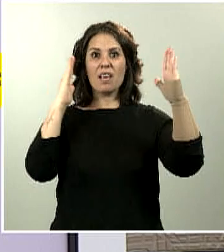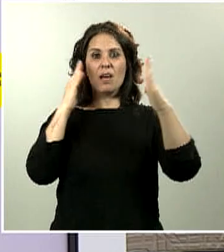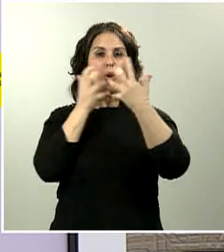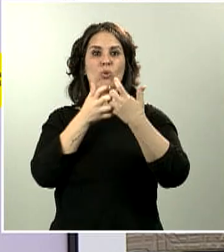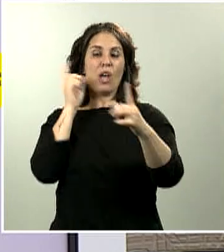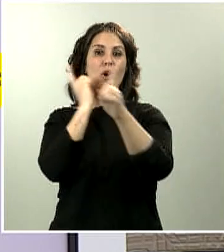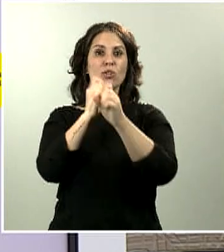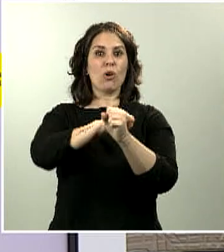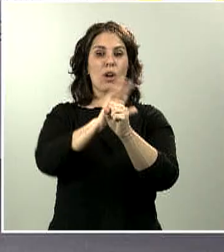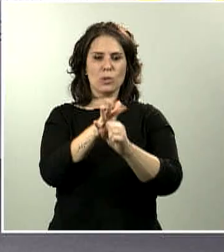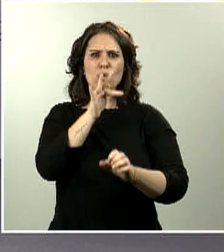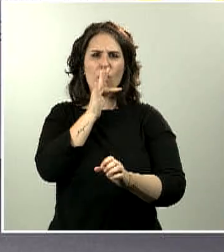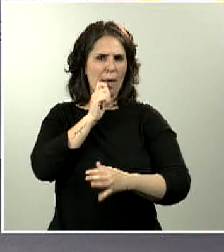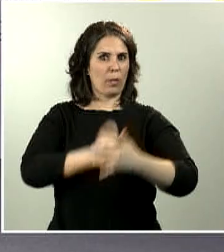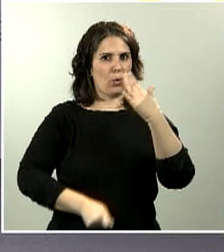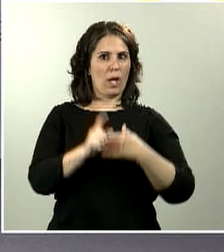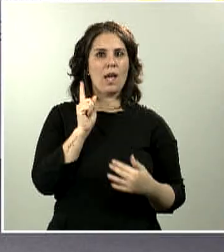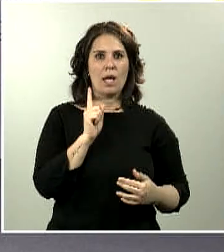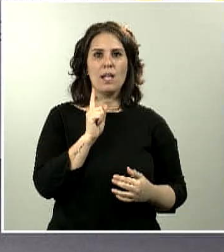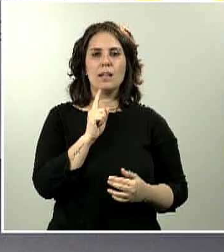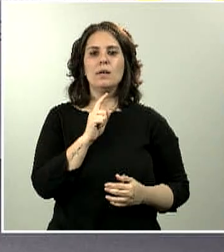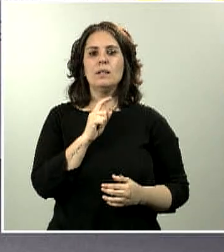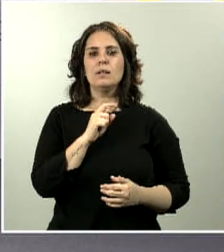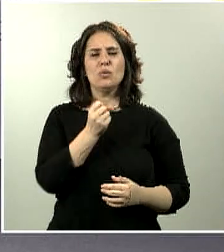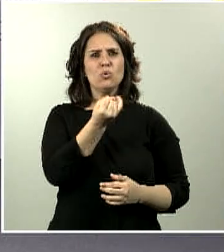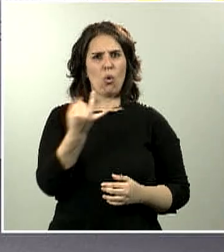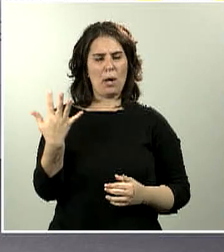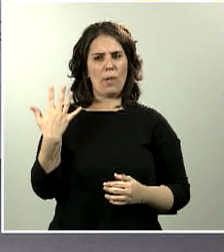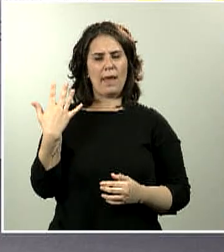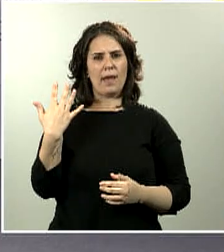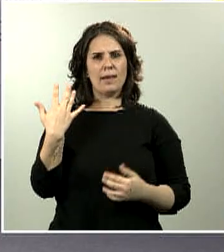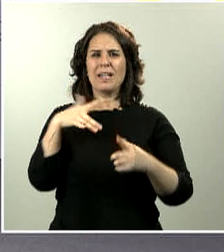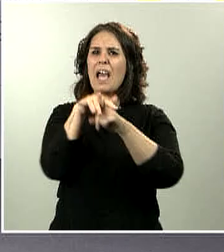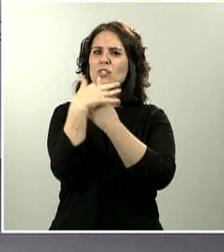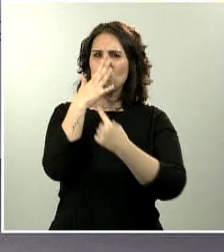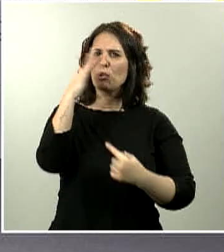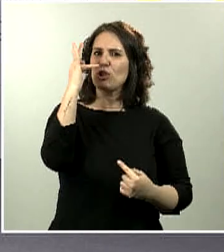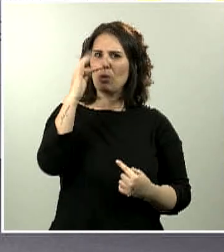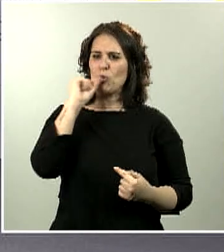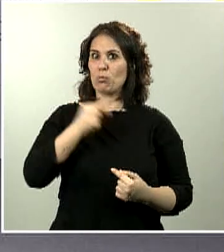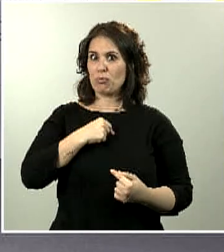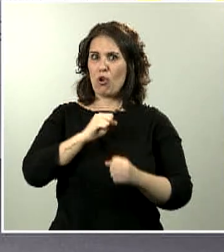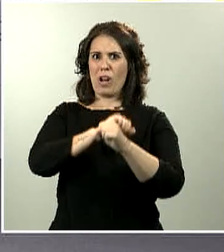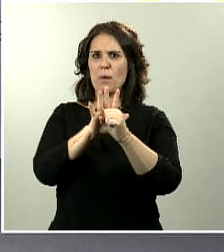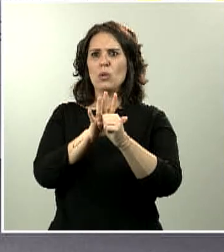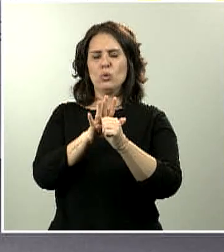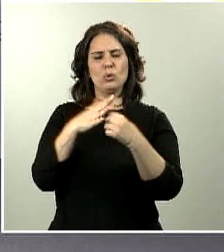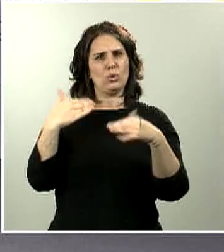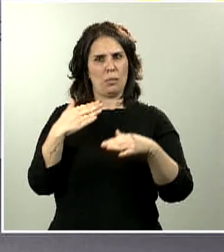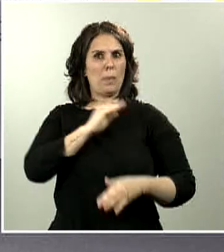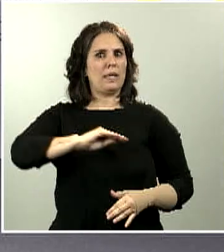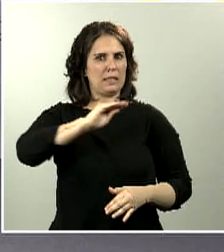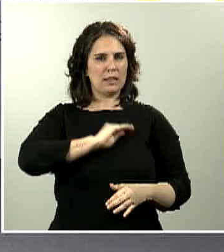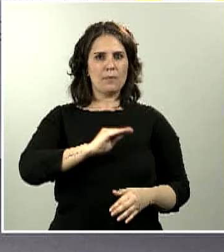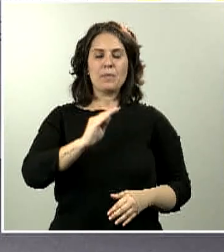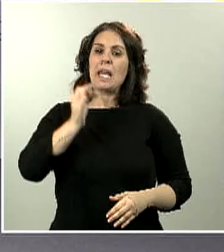coronavirus. Todavía hay un número de casos significativo. Es verdad que la evolución es muy favorable, es verdad que estamos doblegando la curva,